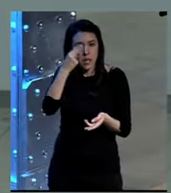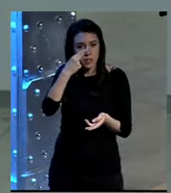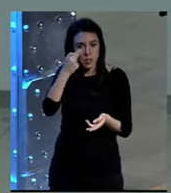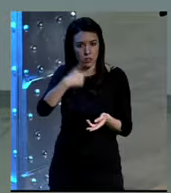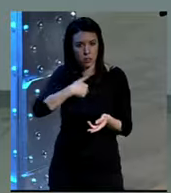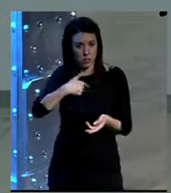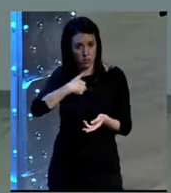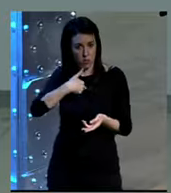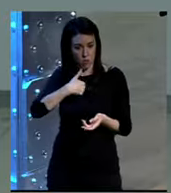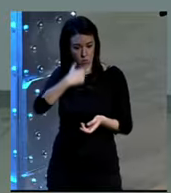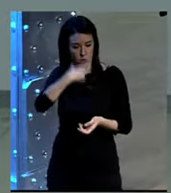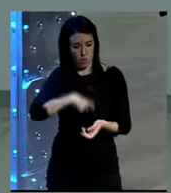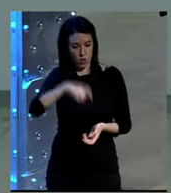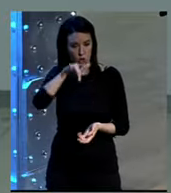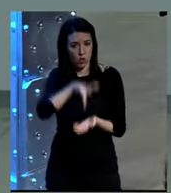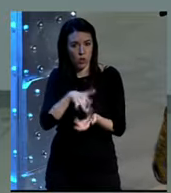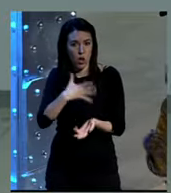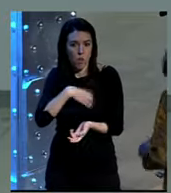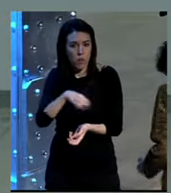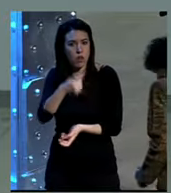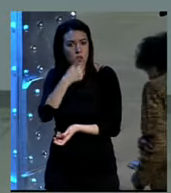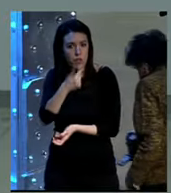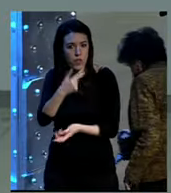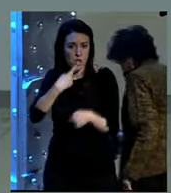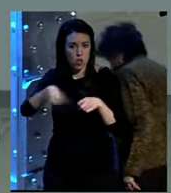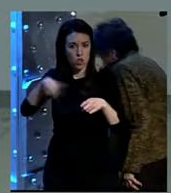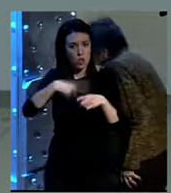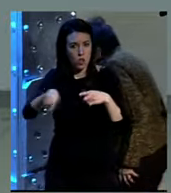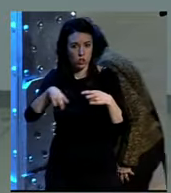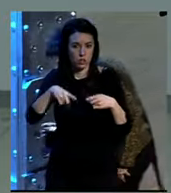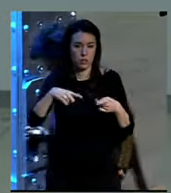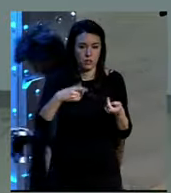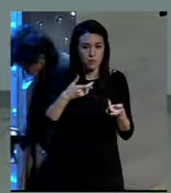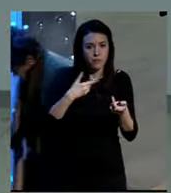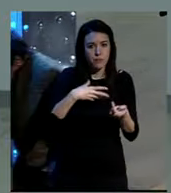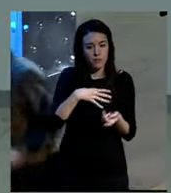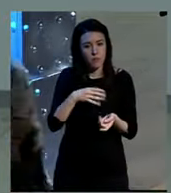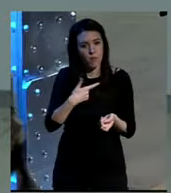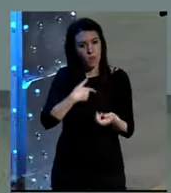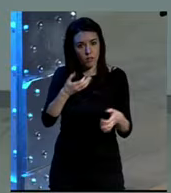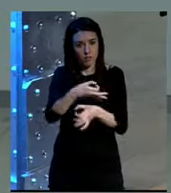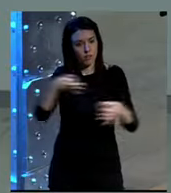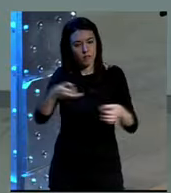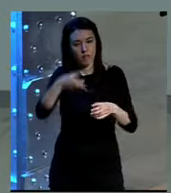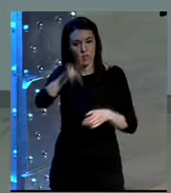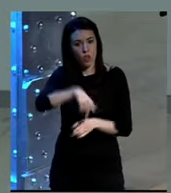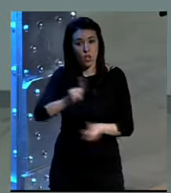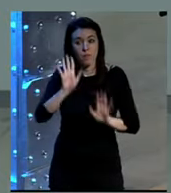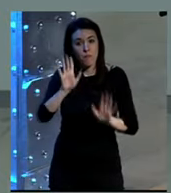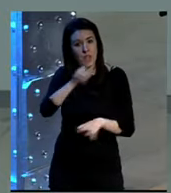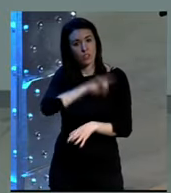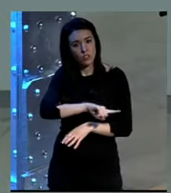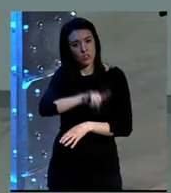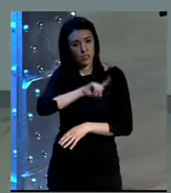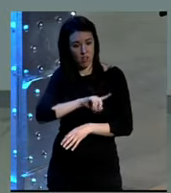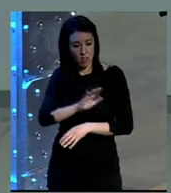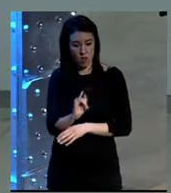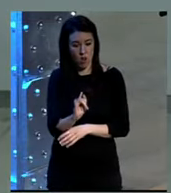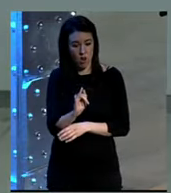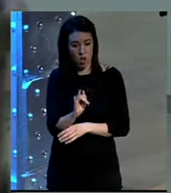soy lego, por supuesto, y a lo mejor digo cosas que no son completamente correctas, pero la sensación que yo tengo y